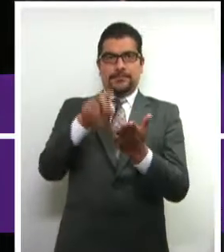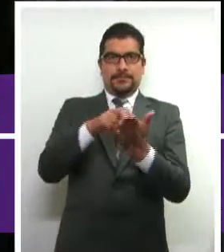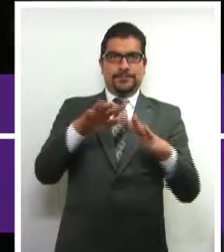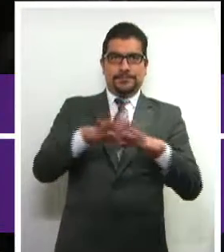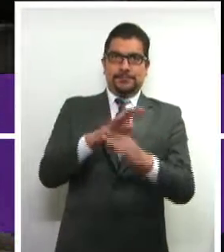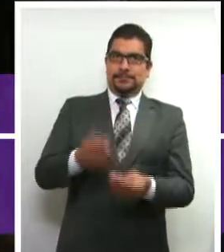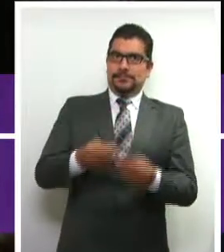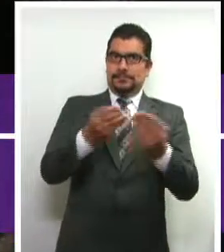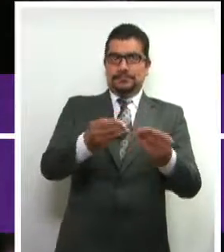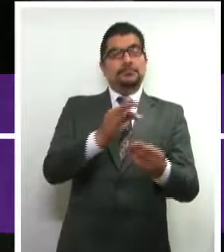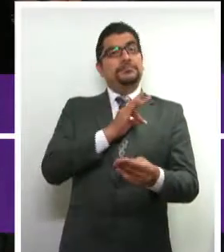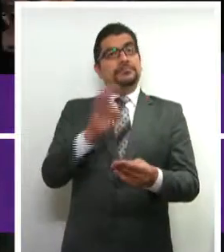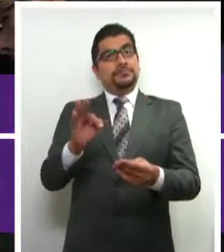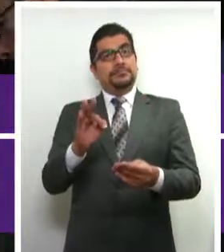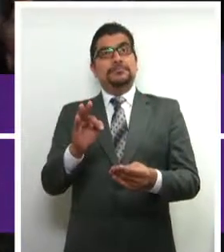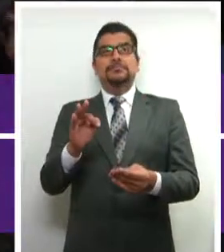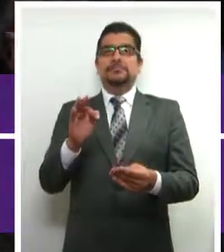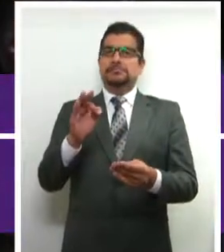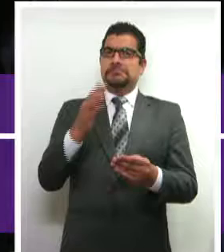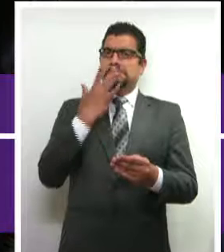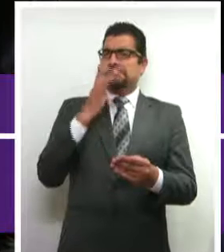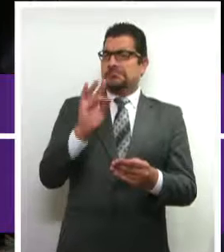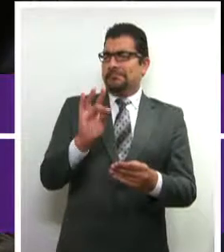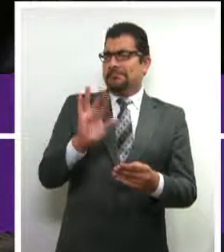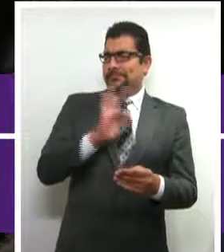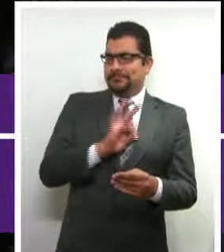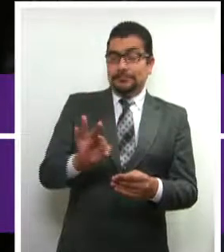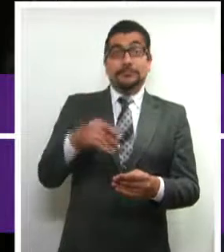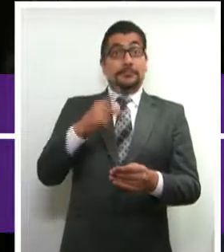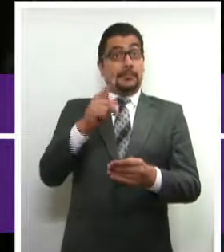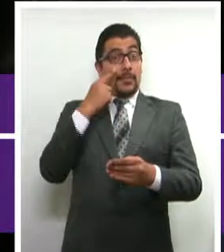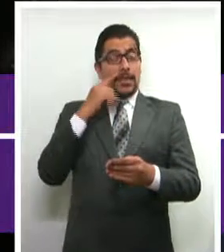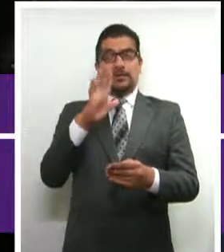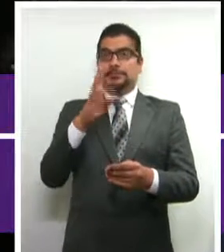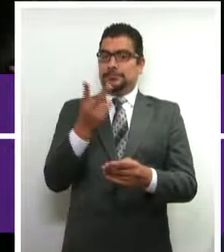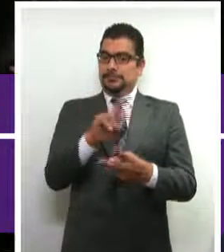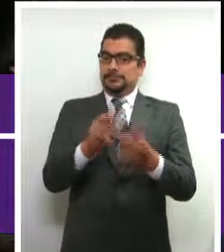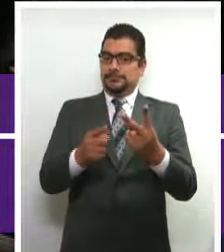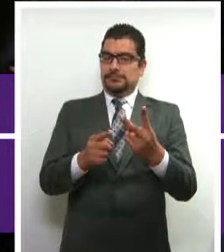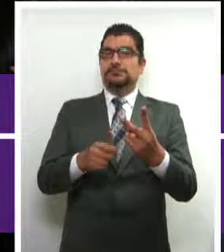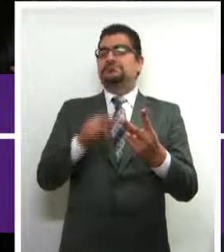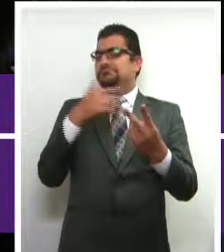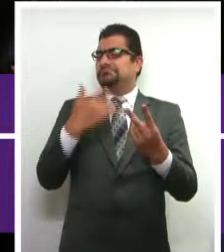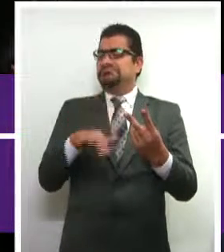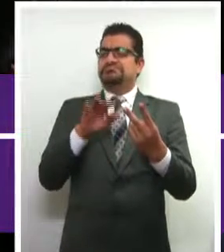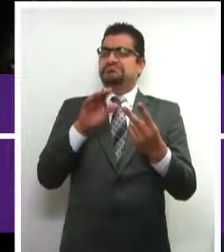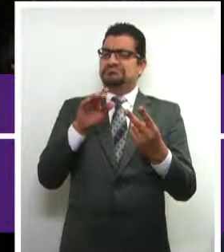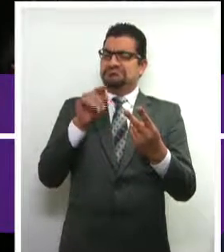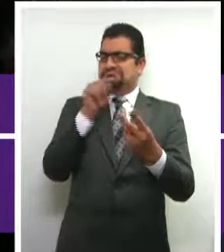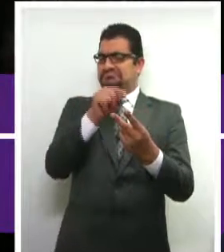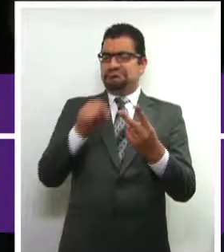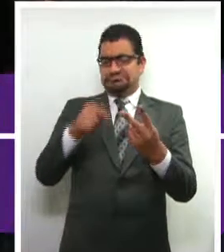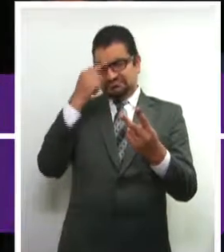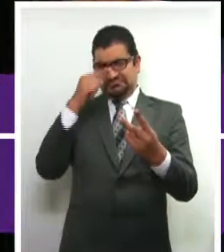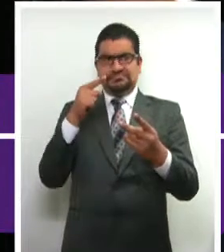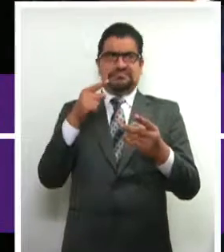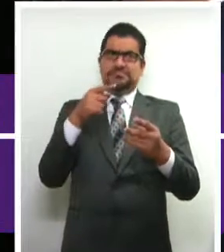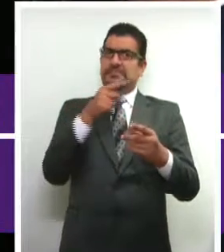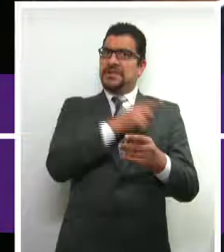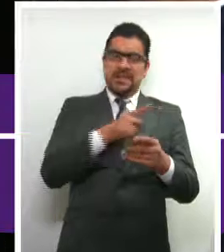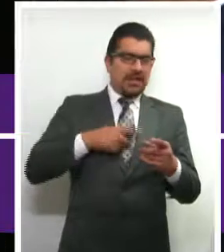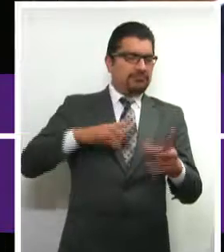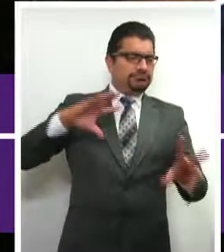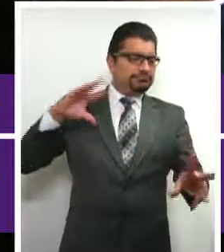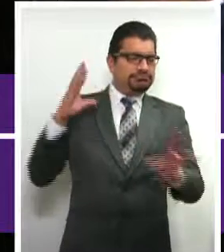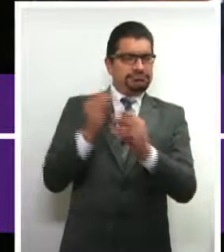que pudieran ser simples. Sin embargo, ambas están referidas a enormes deudas que ha